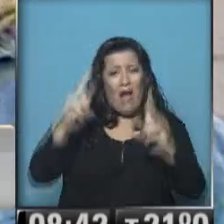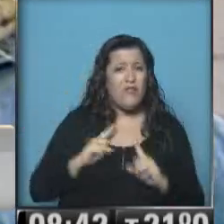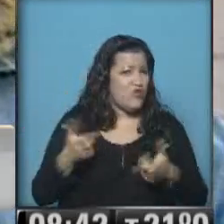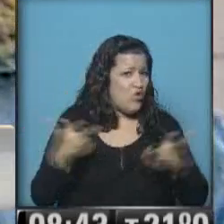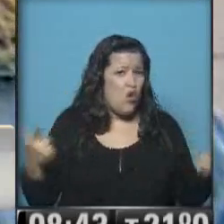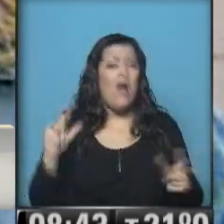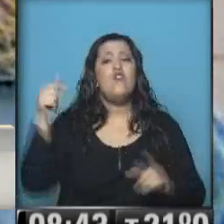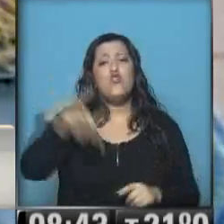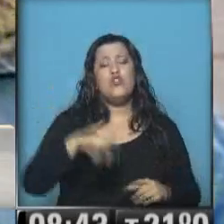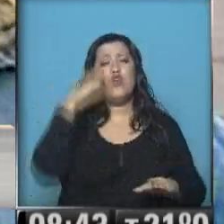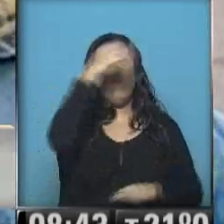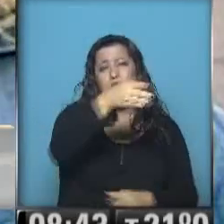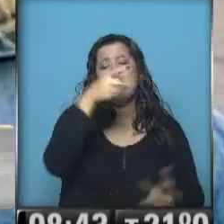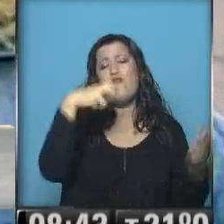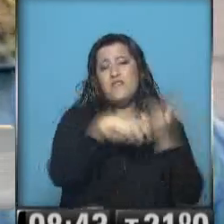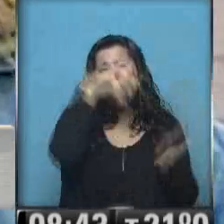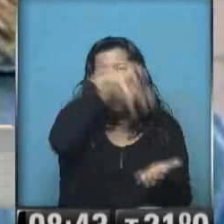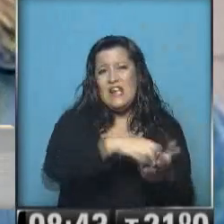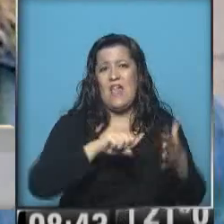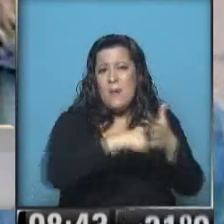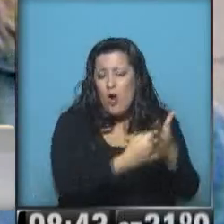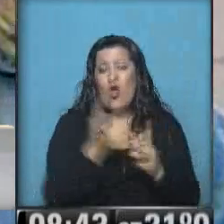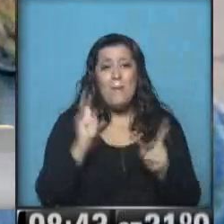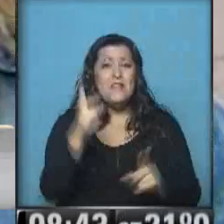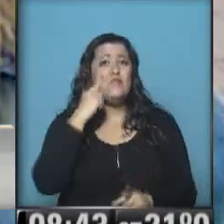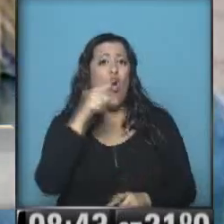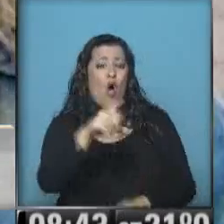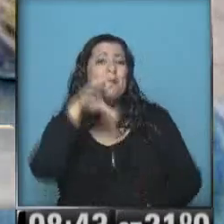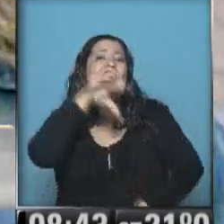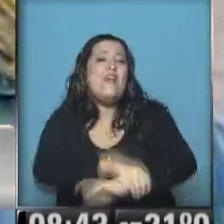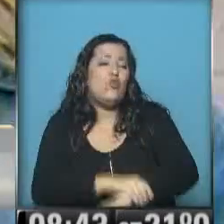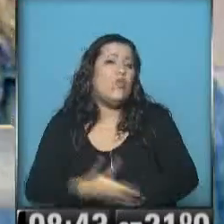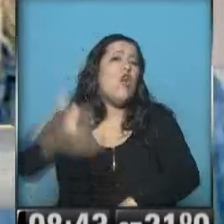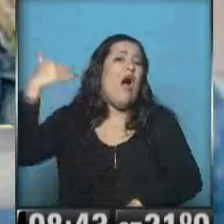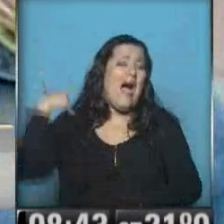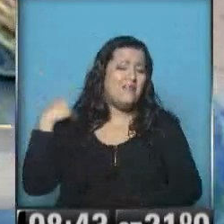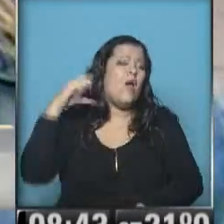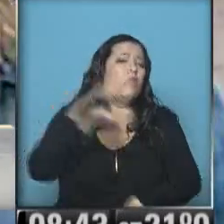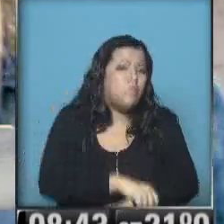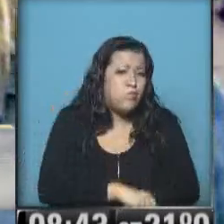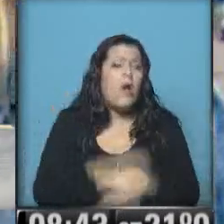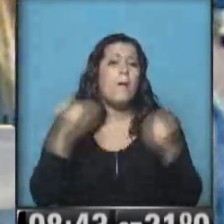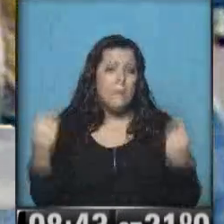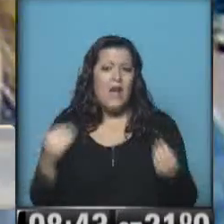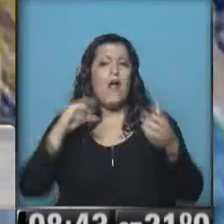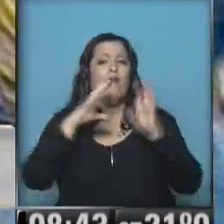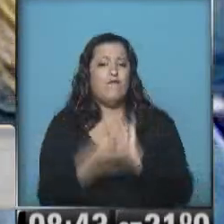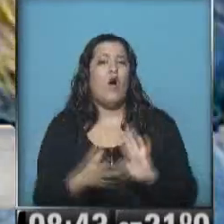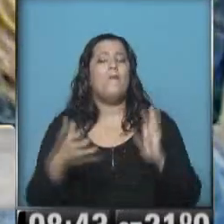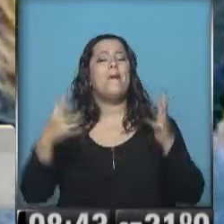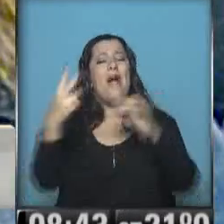presente de forma la fiscalía de morón a este señor en su momento para cubrir su integridad física